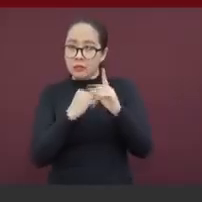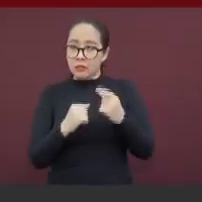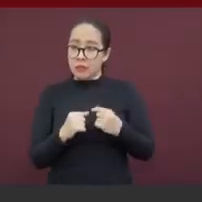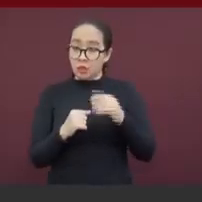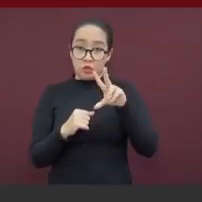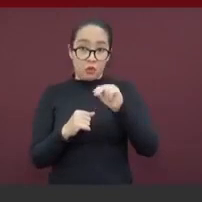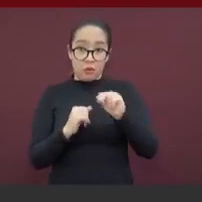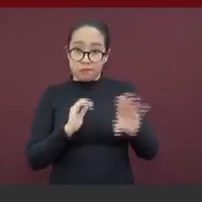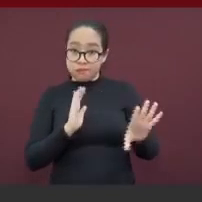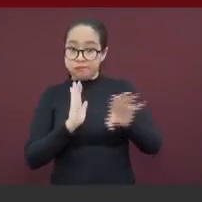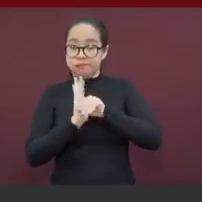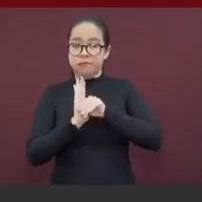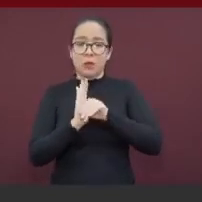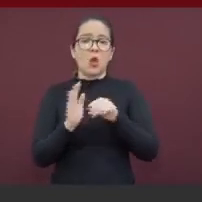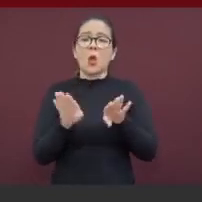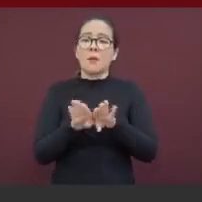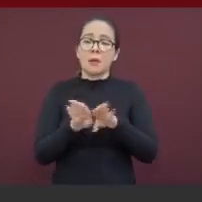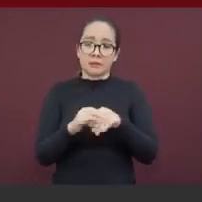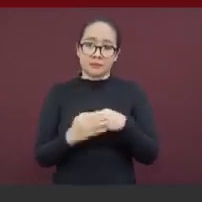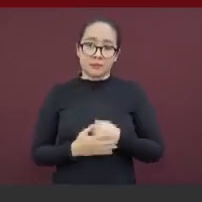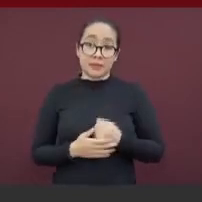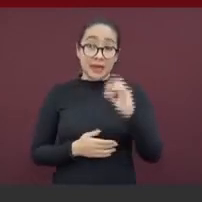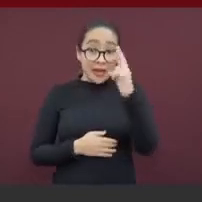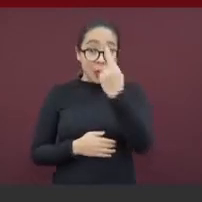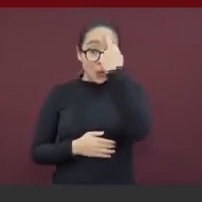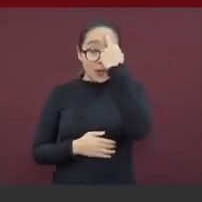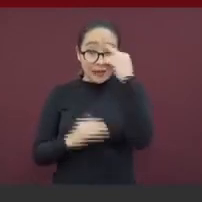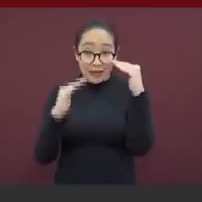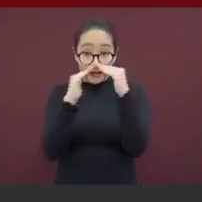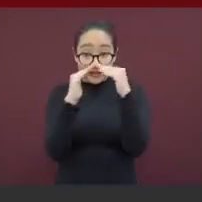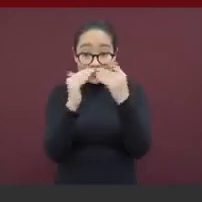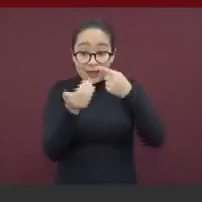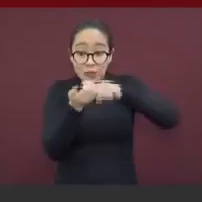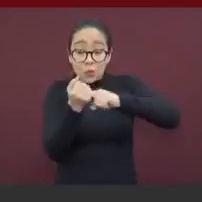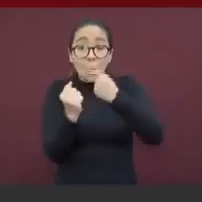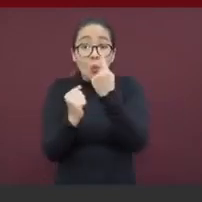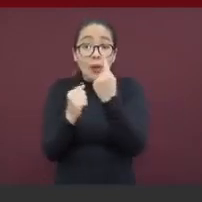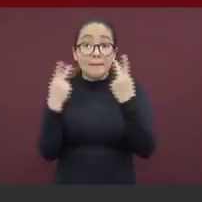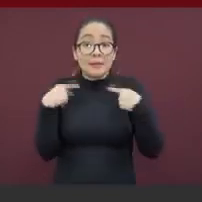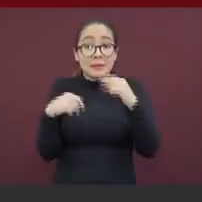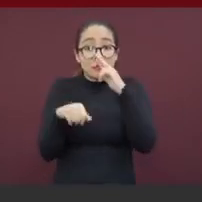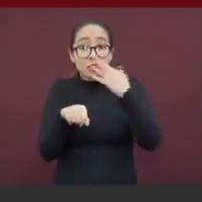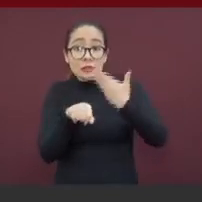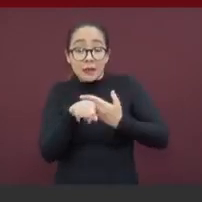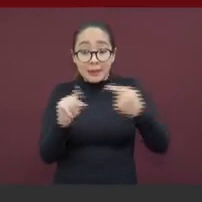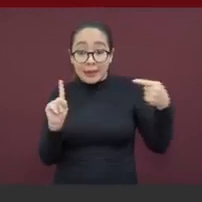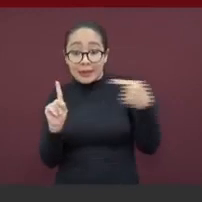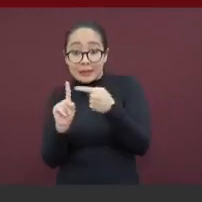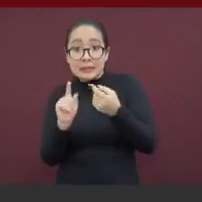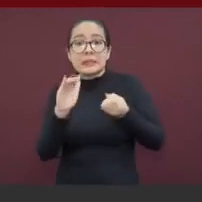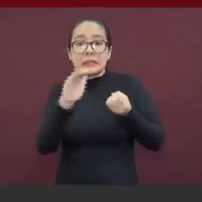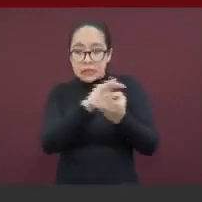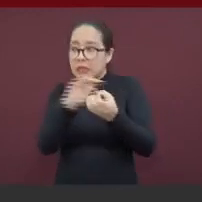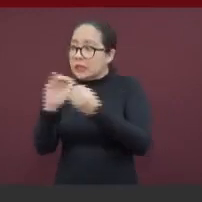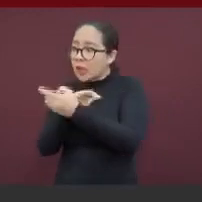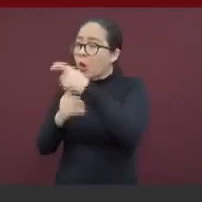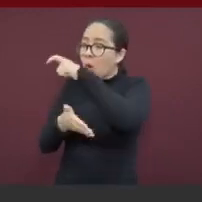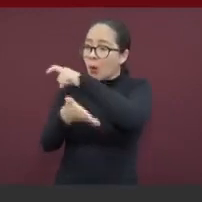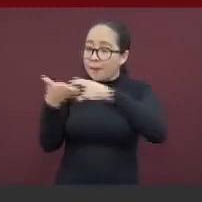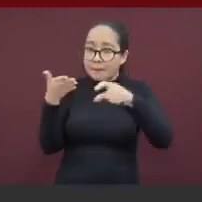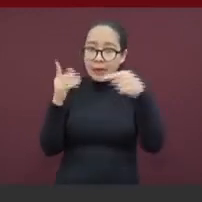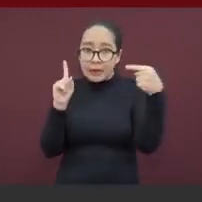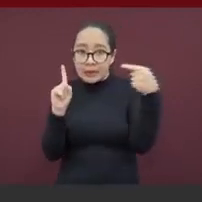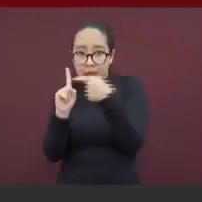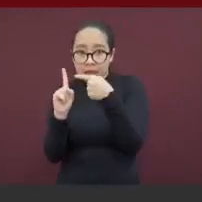recuerden designar a una sola persona para hacer las compras y que esta persona siga al pie de la letra